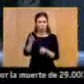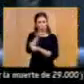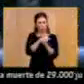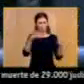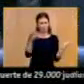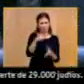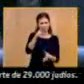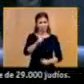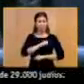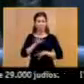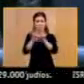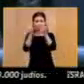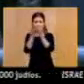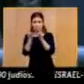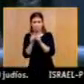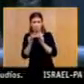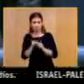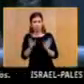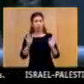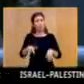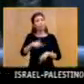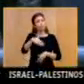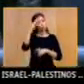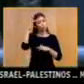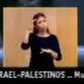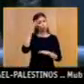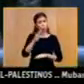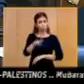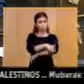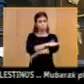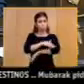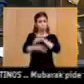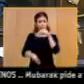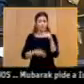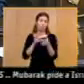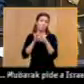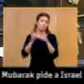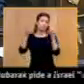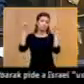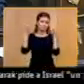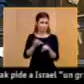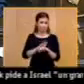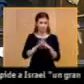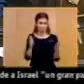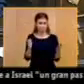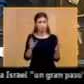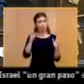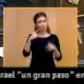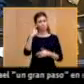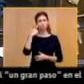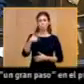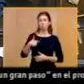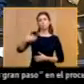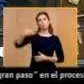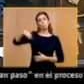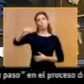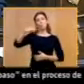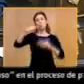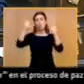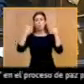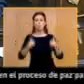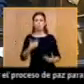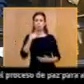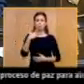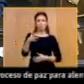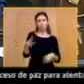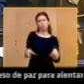y una servitud a la ideologización que el Gobierno hace de la crisis, erigiéndose como garante exclusivo de los